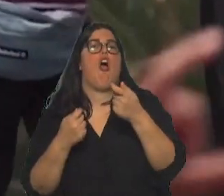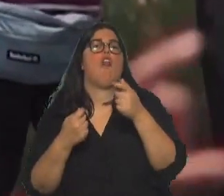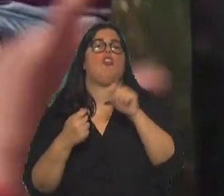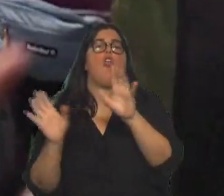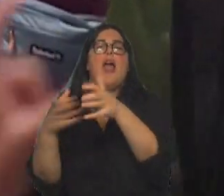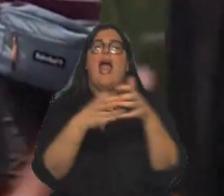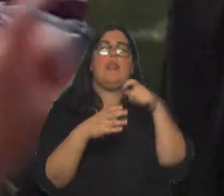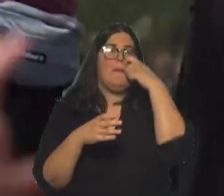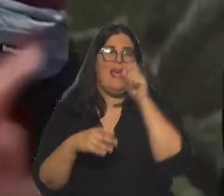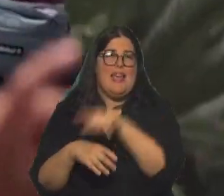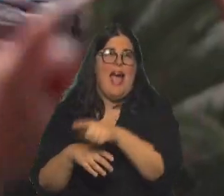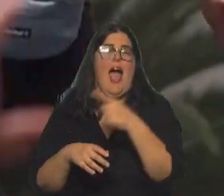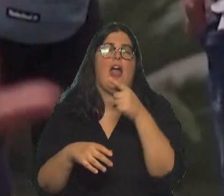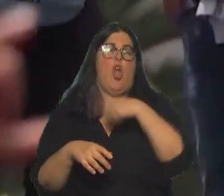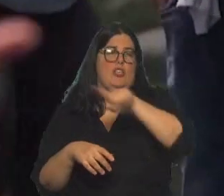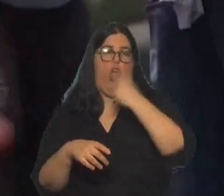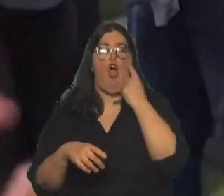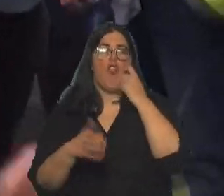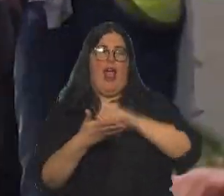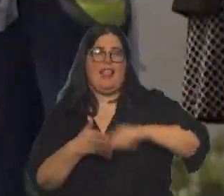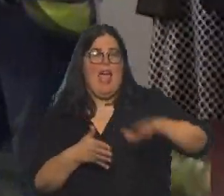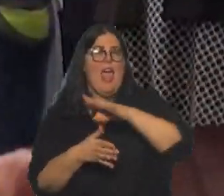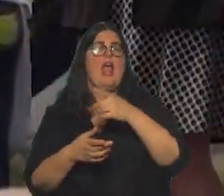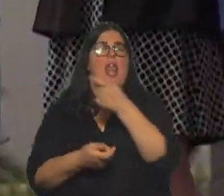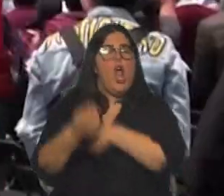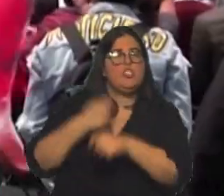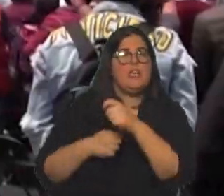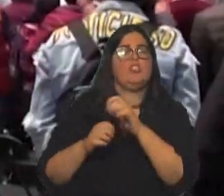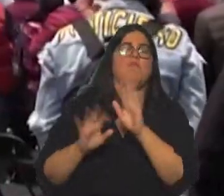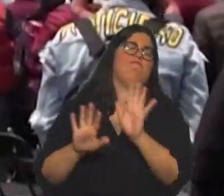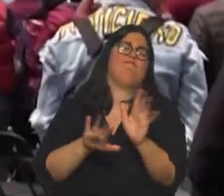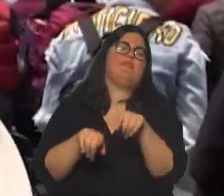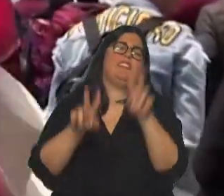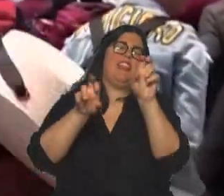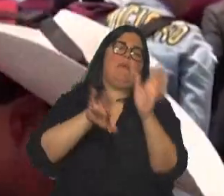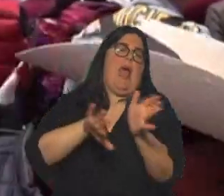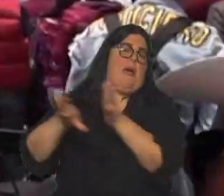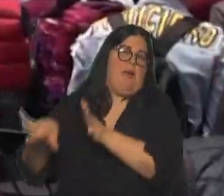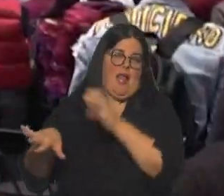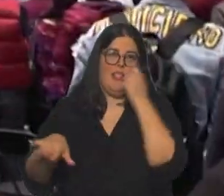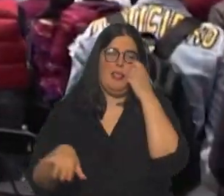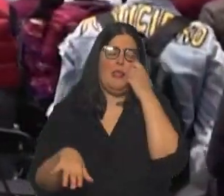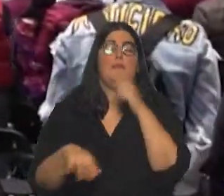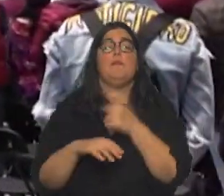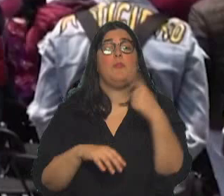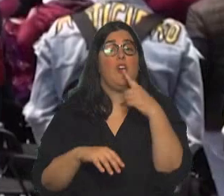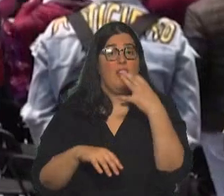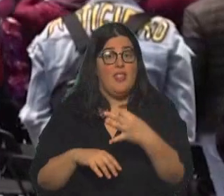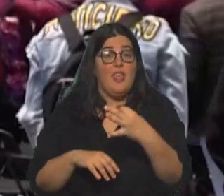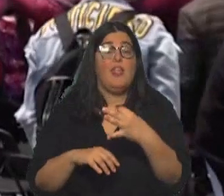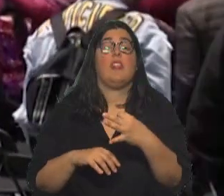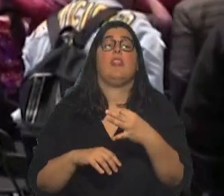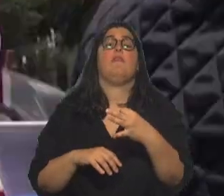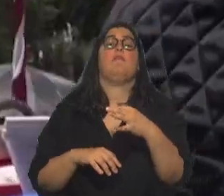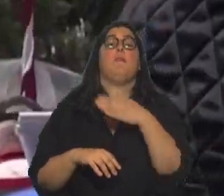mexicanos que controlan el territorio, pero bueno, eso es por ahí para un informe en sí mismo. Sí. Lo cierto es que